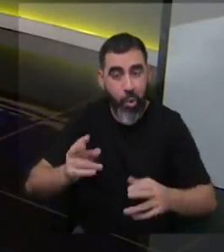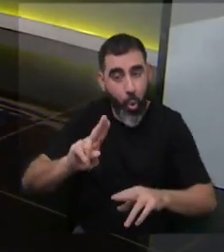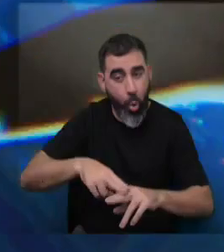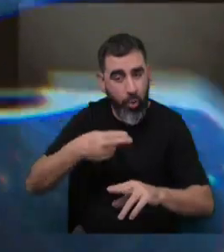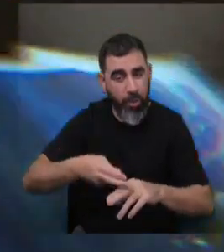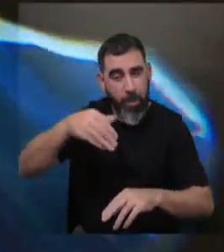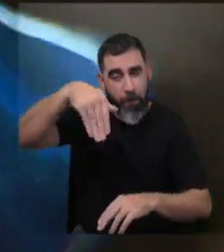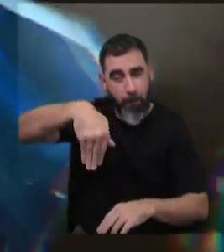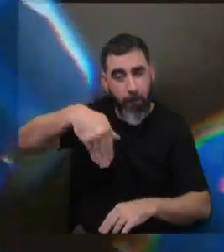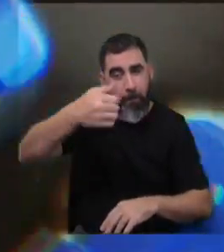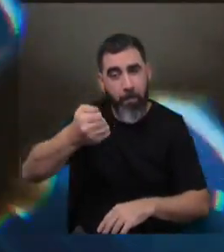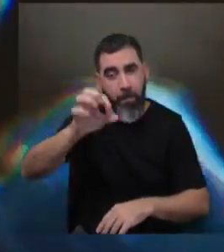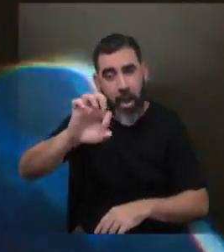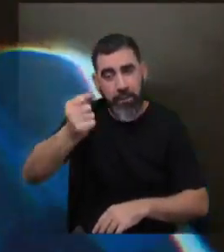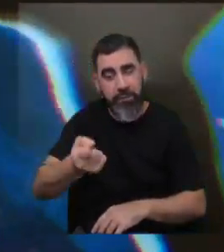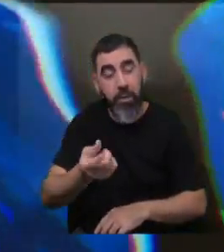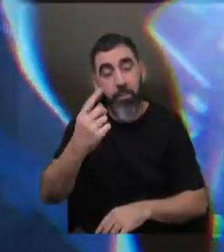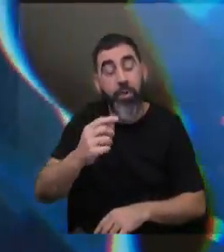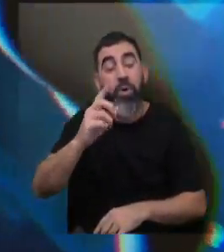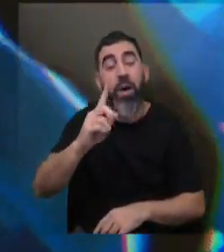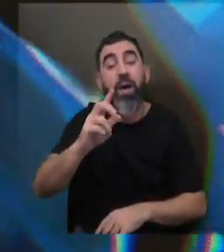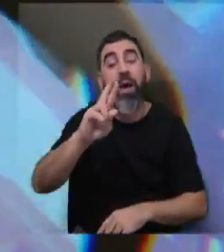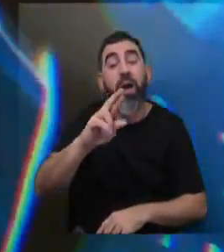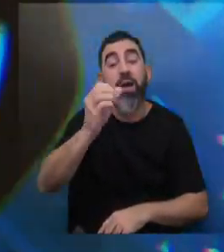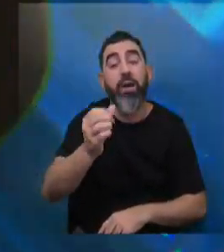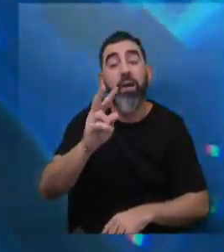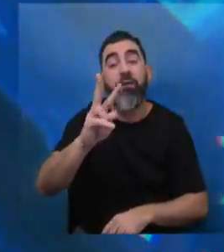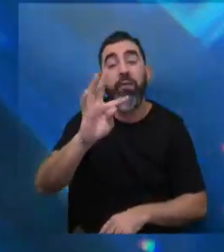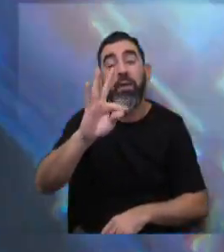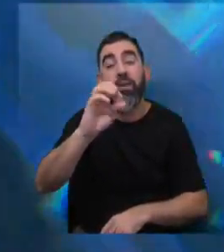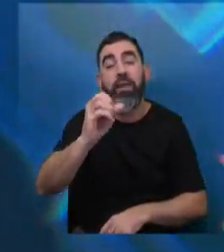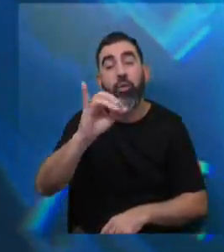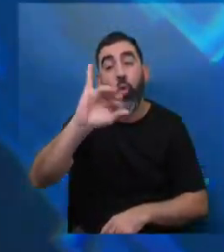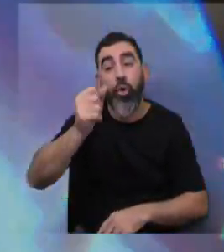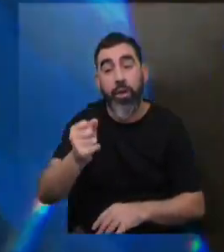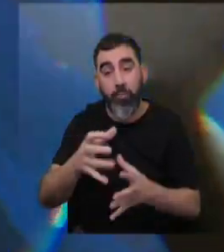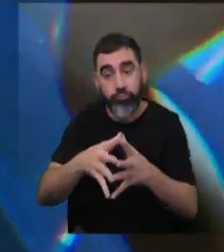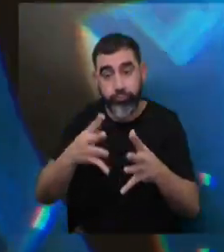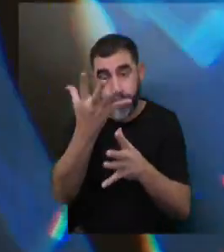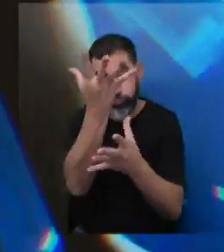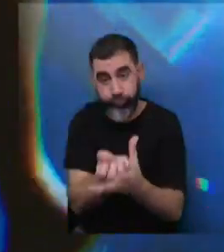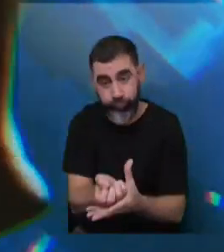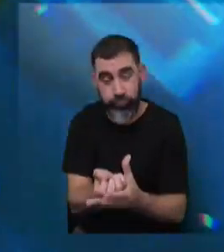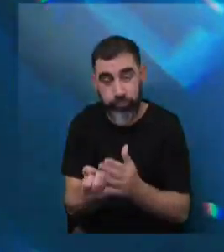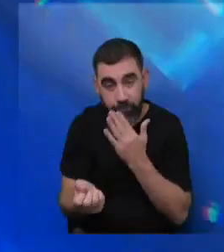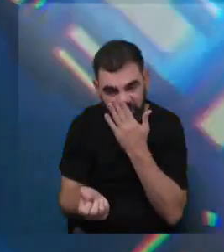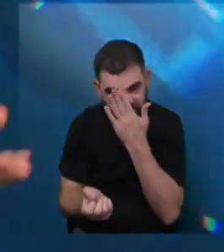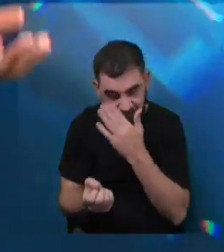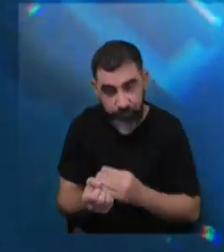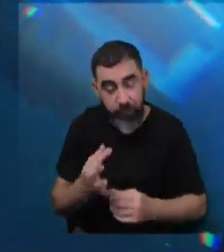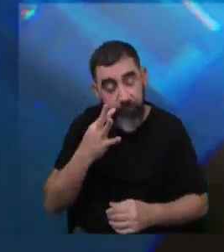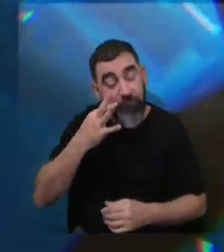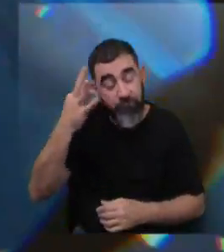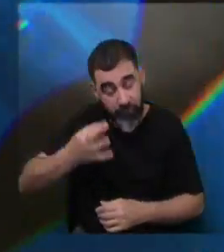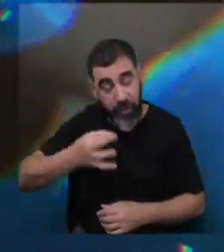masa, pero esta vez es la masa gravitatoria. Y más masa gravitatoria, más atracción hacia el centro de la Tierra. Es verdad